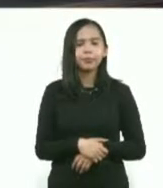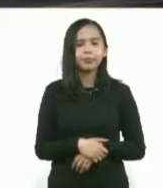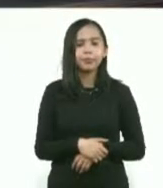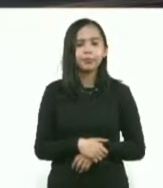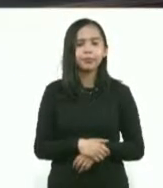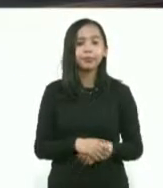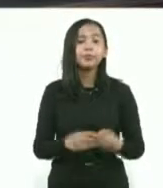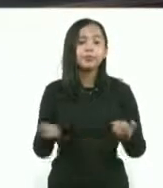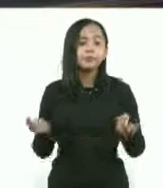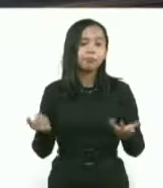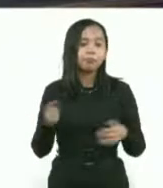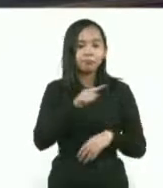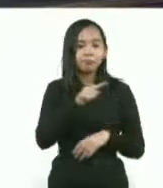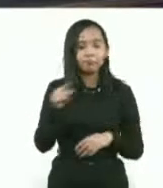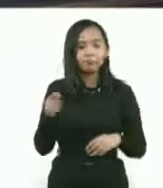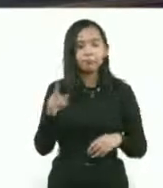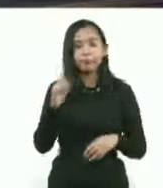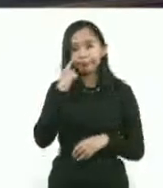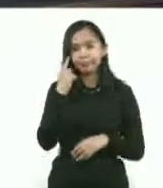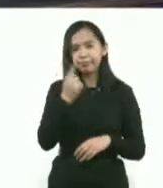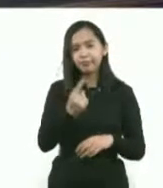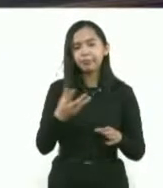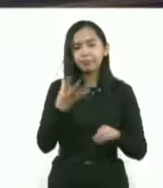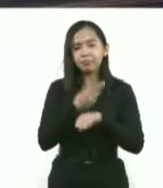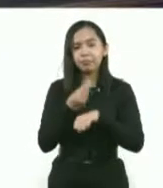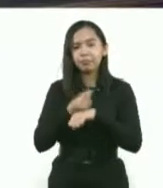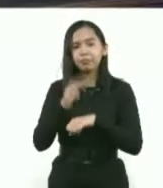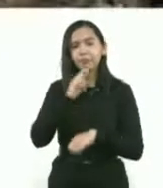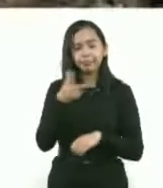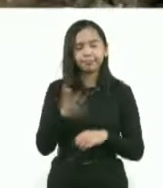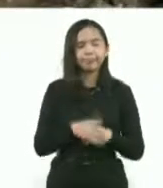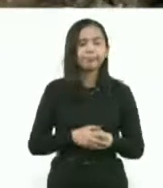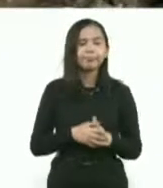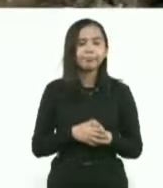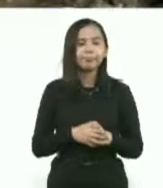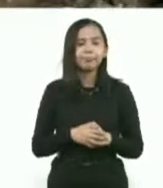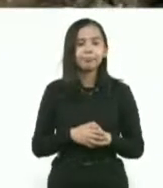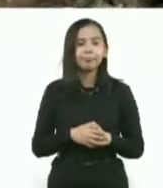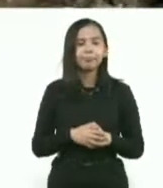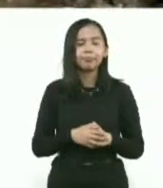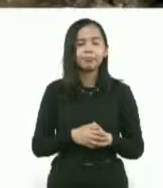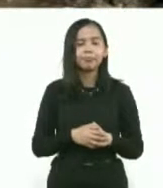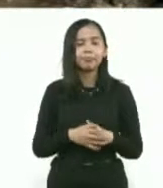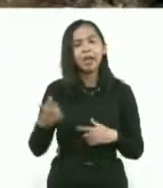Si ven por ahí ya se habrán dado cuenta de… Sí.